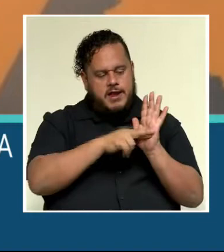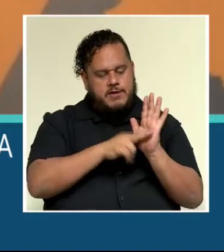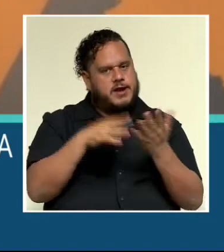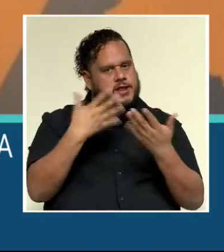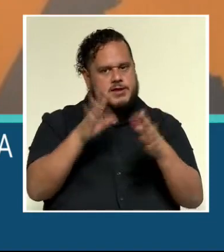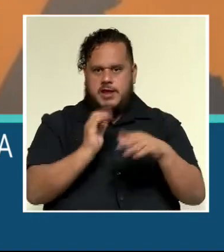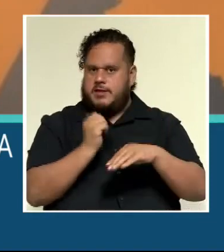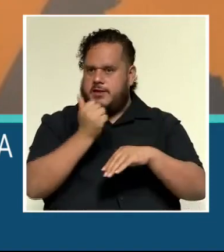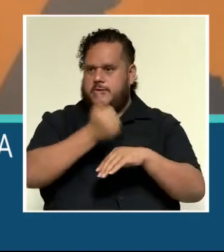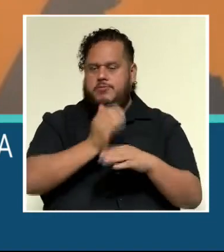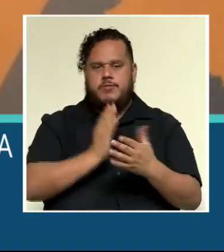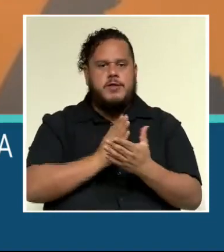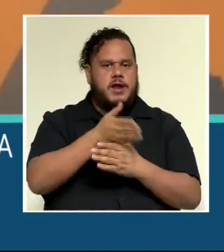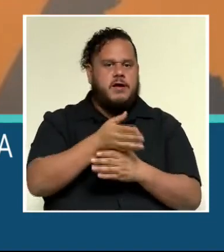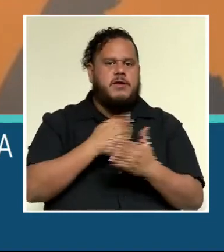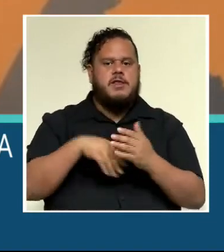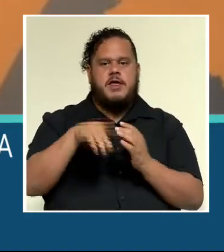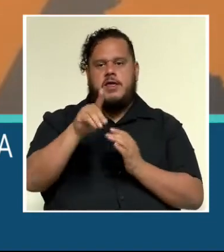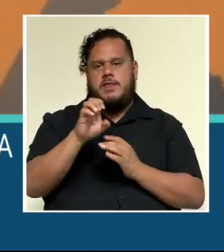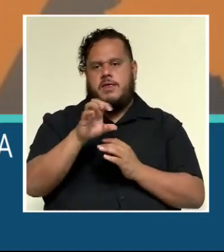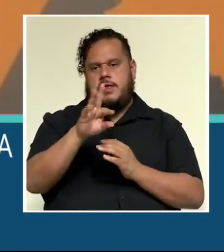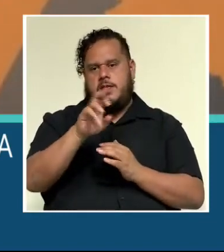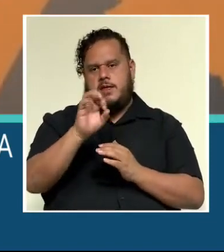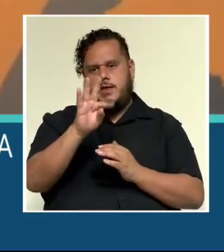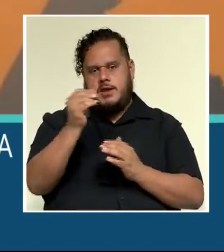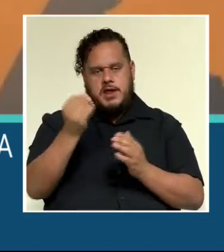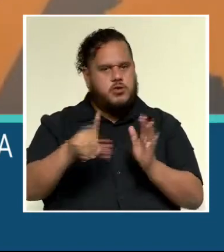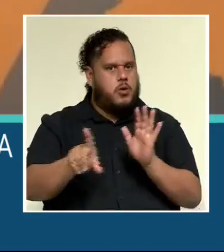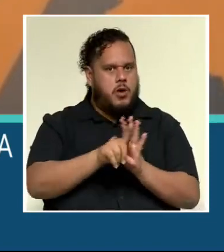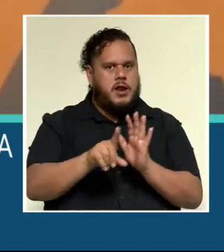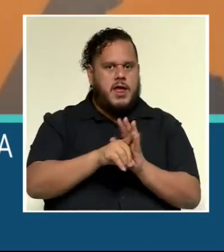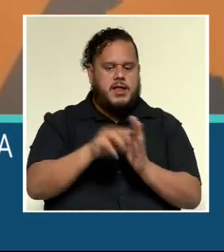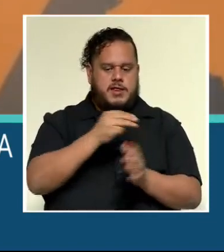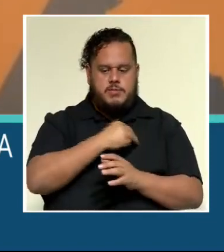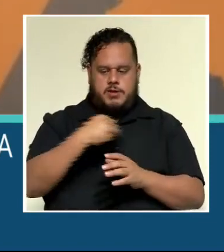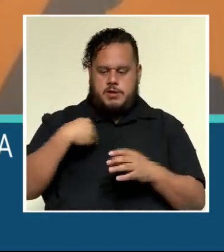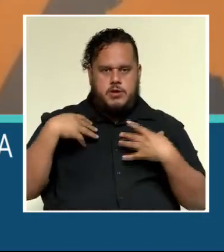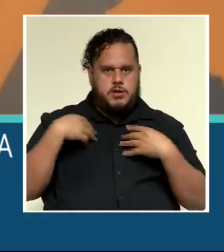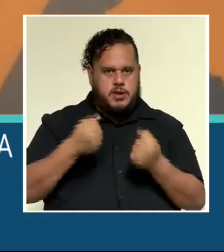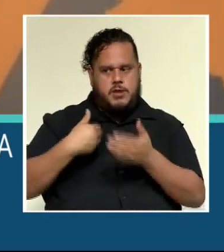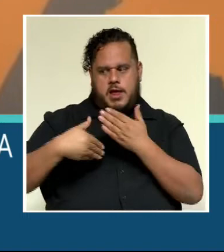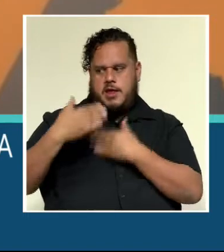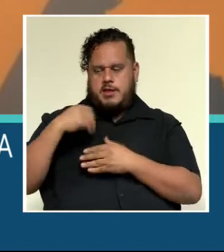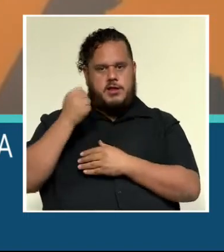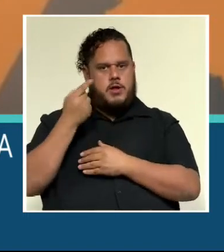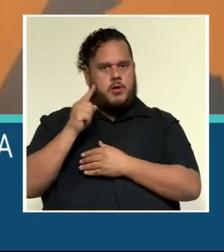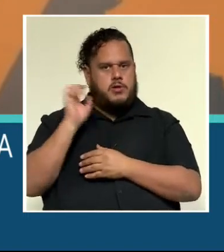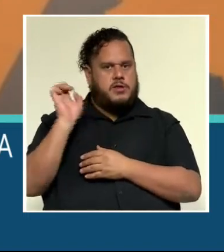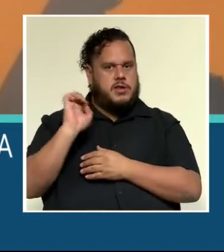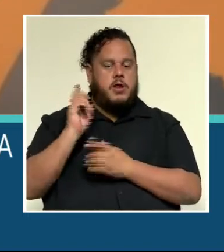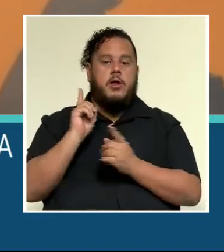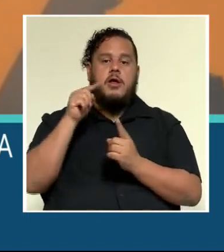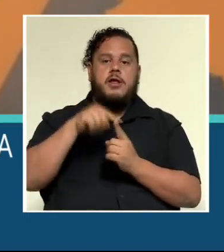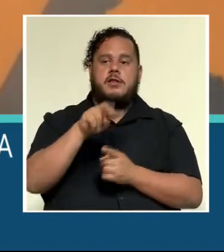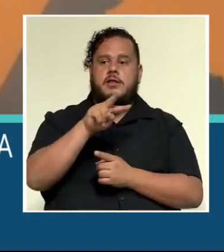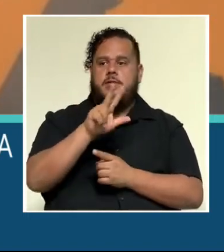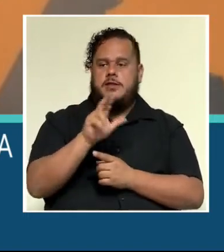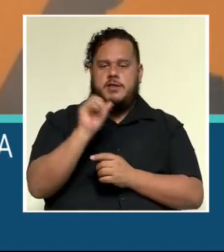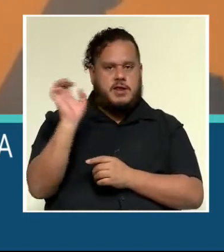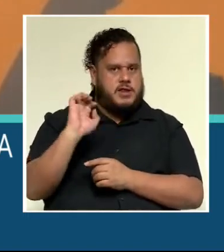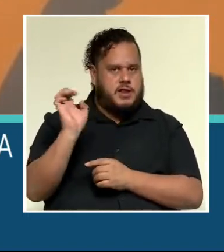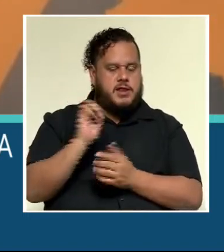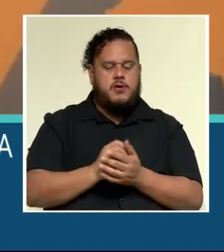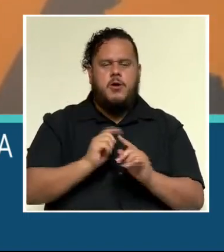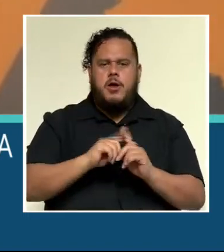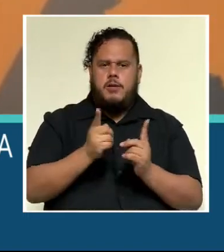establecidas mediante decreto del Ministerio de Salud, aplicables desde el pasado lunes 11 de enero y hasta el 23 de enero,